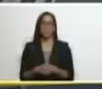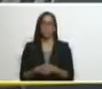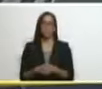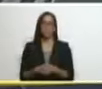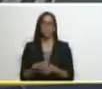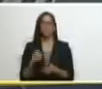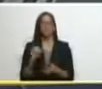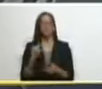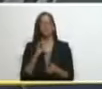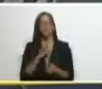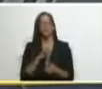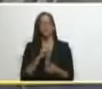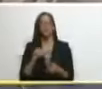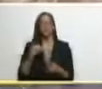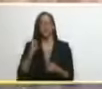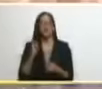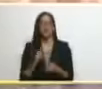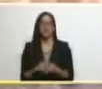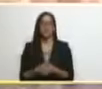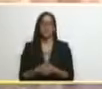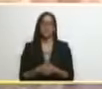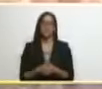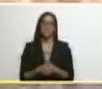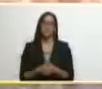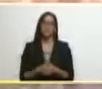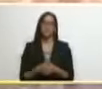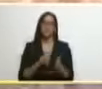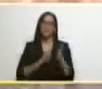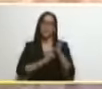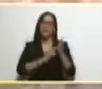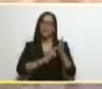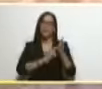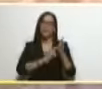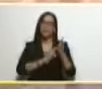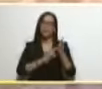¿Cuánto dolor hay por Palestina?